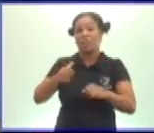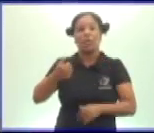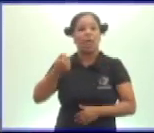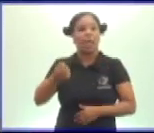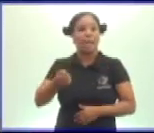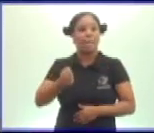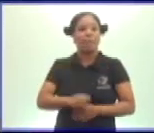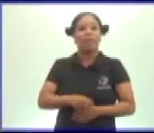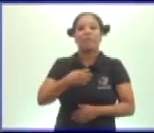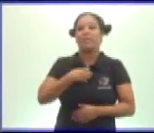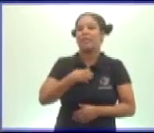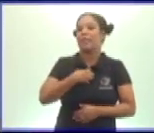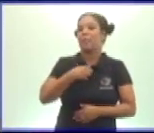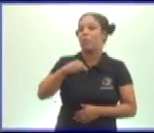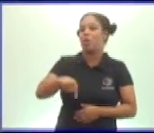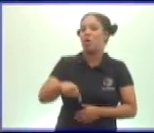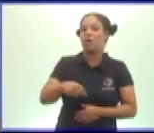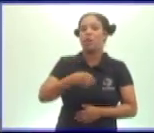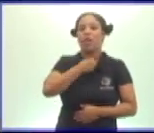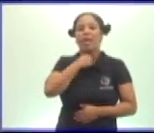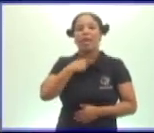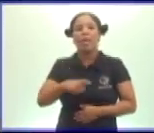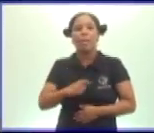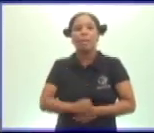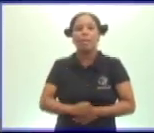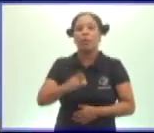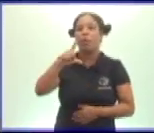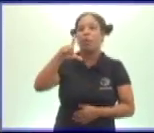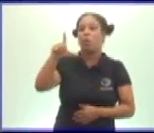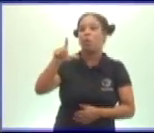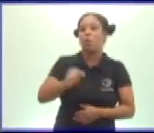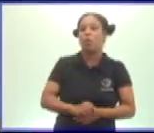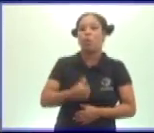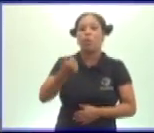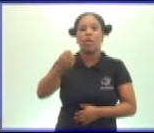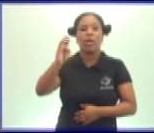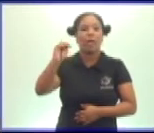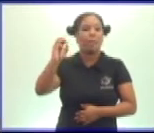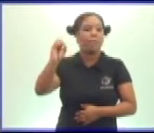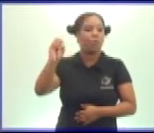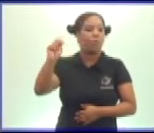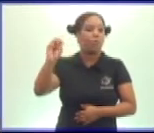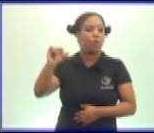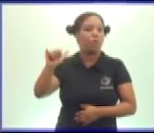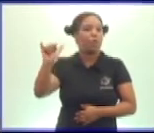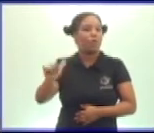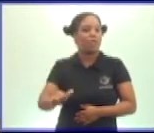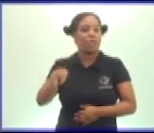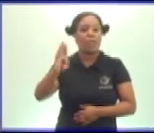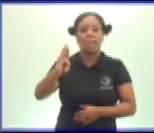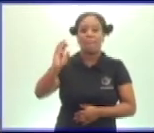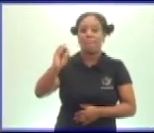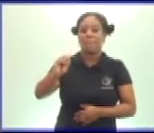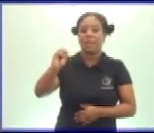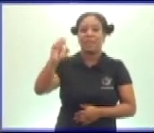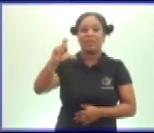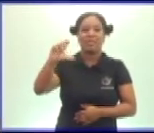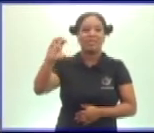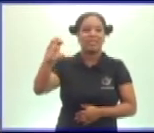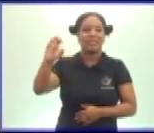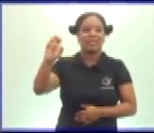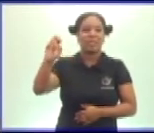un ejemplo de cloruro de amonio, en este caso sí es cloruro de amonio, y benceno. Aquí las estructuras son